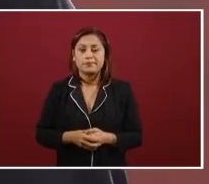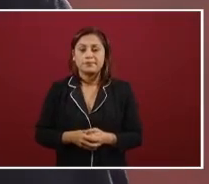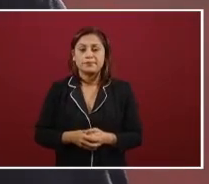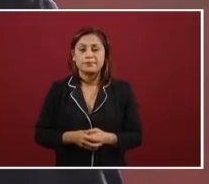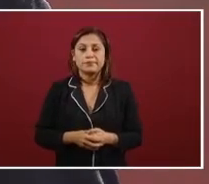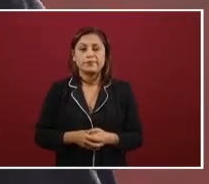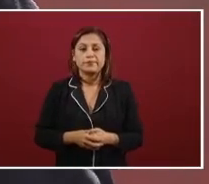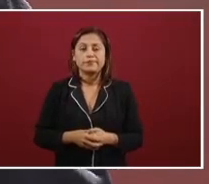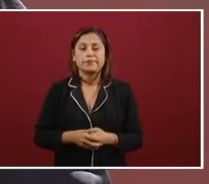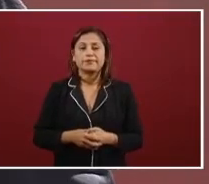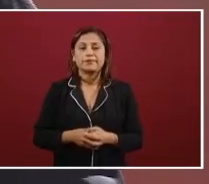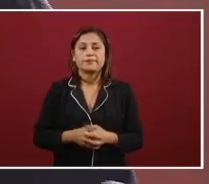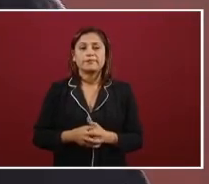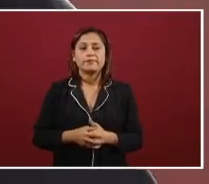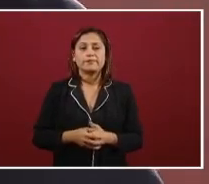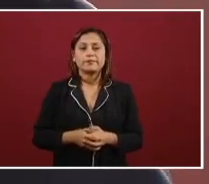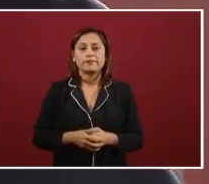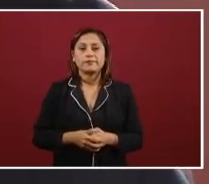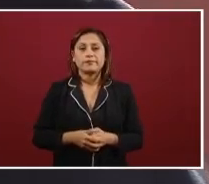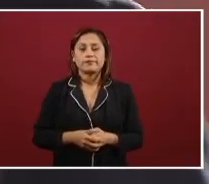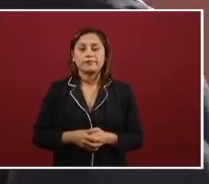tenemos nosotros